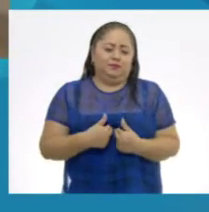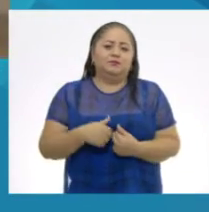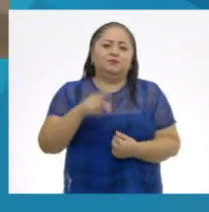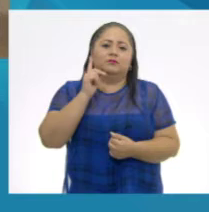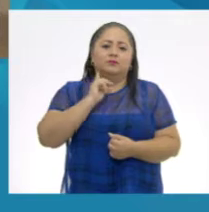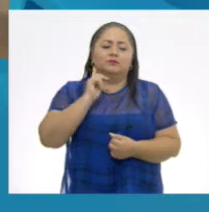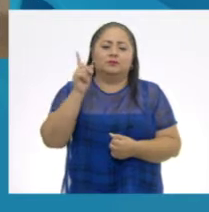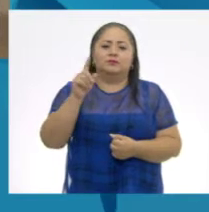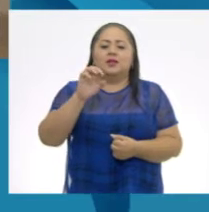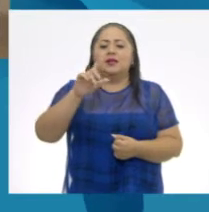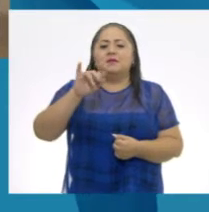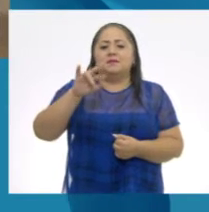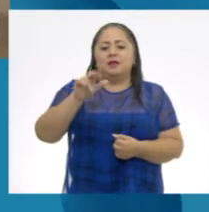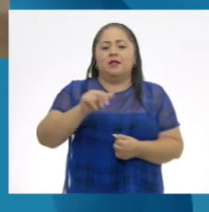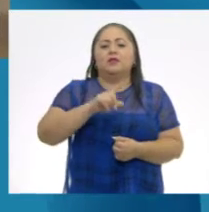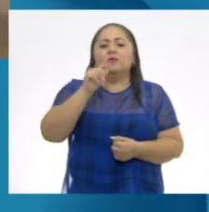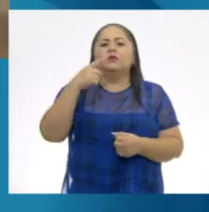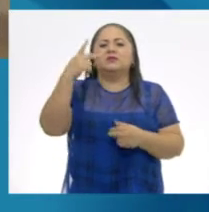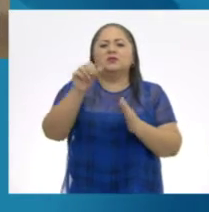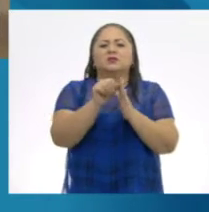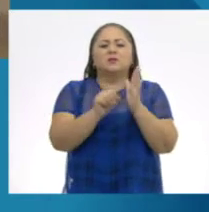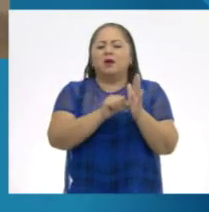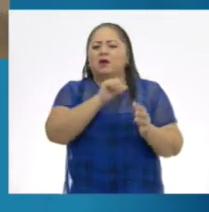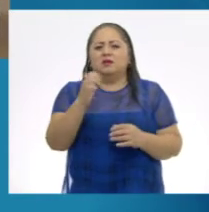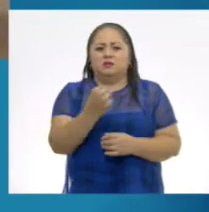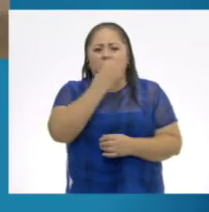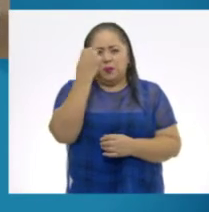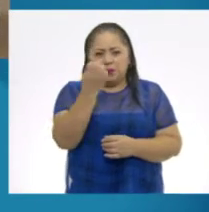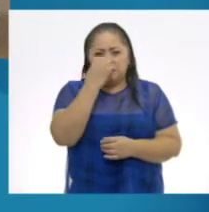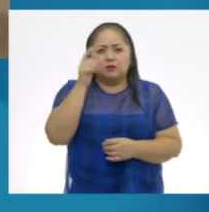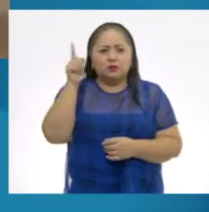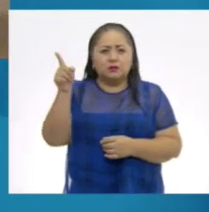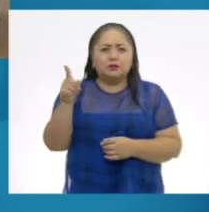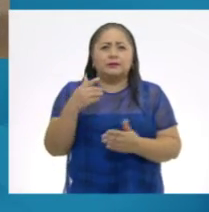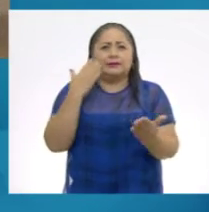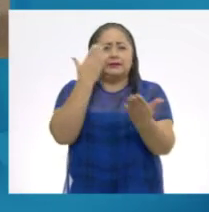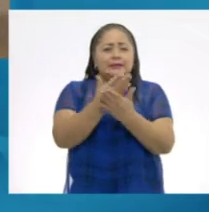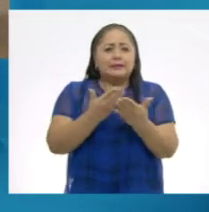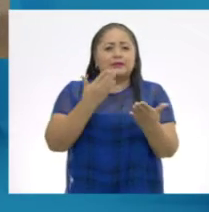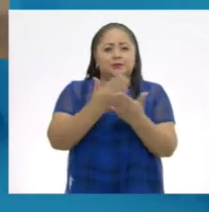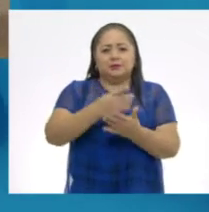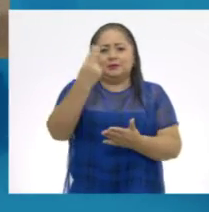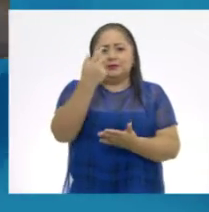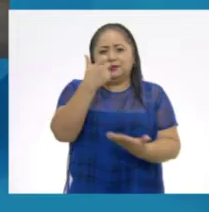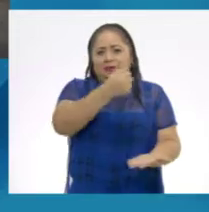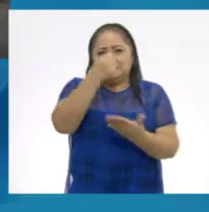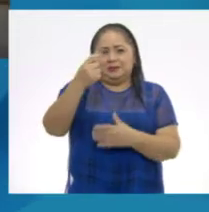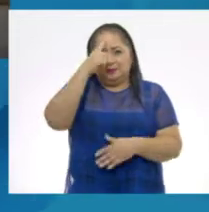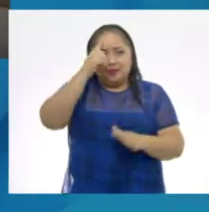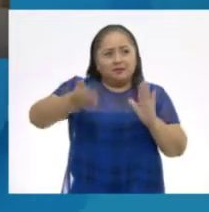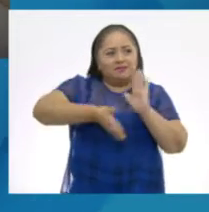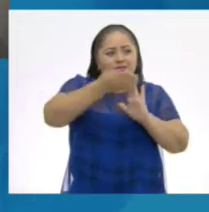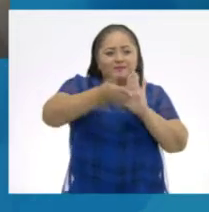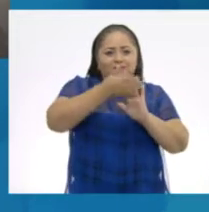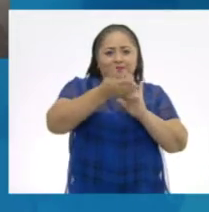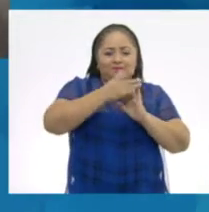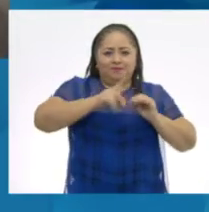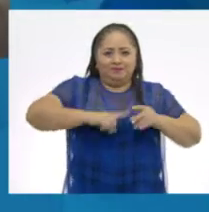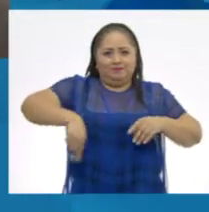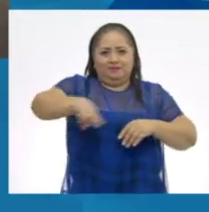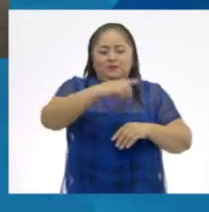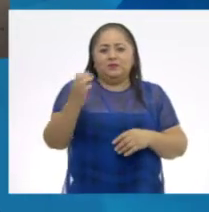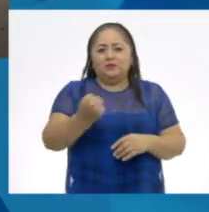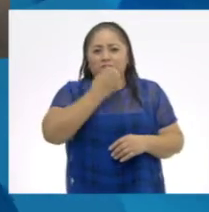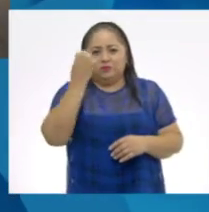profesora Edith Chavira, ante el sistema educativo, que ella consigue recursos para la infraestructura.